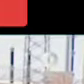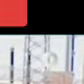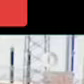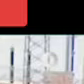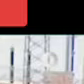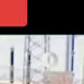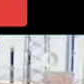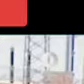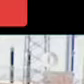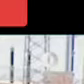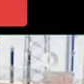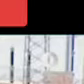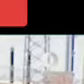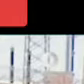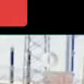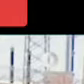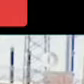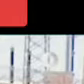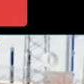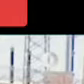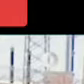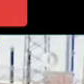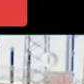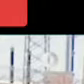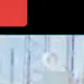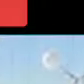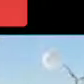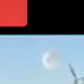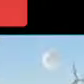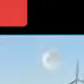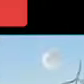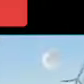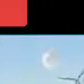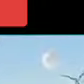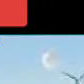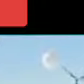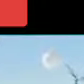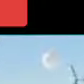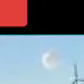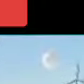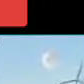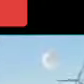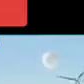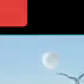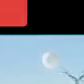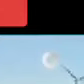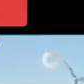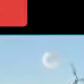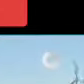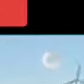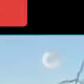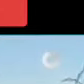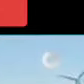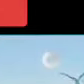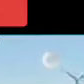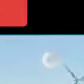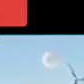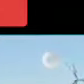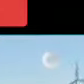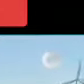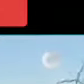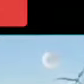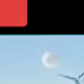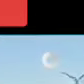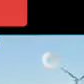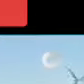puede, o sea, no, la empresa se está excluyendo de eso. En Juchitán, Oaxaca, la fuerza del viento mueve no solo